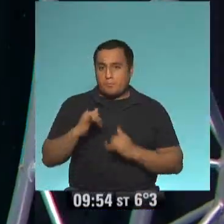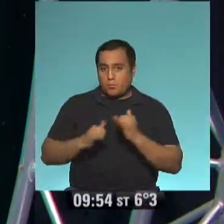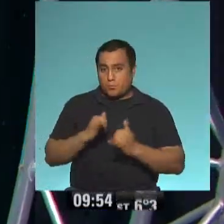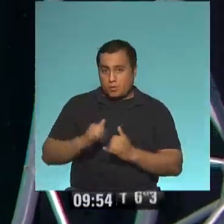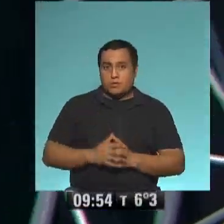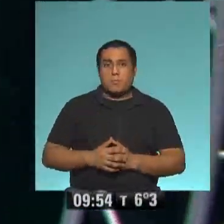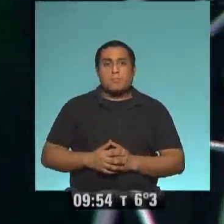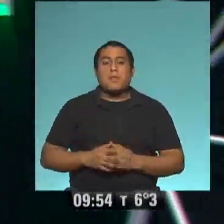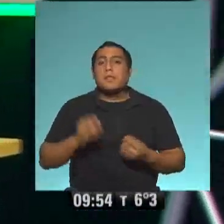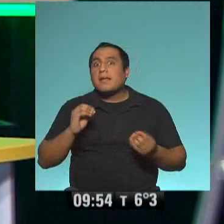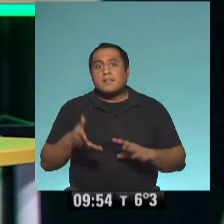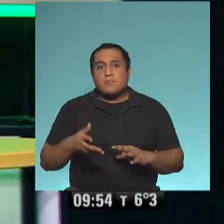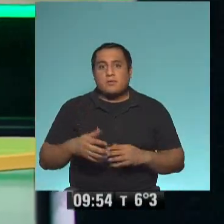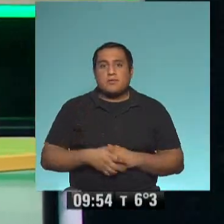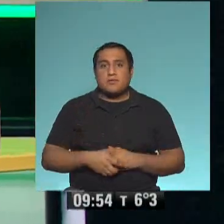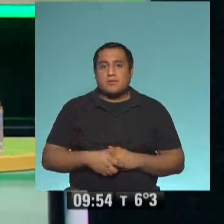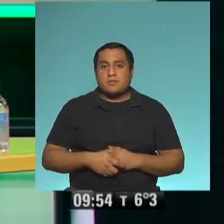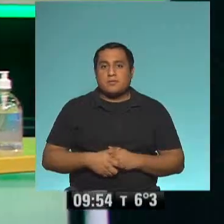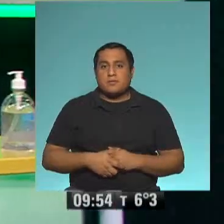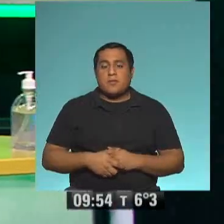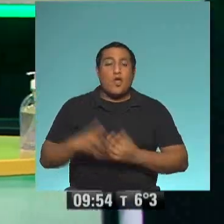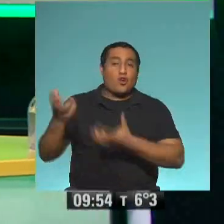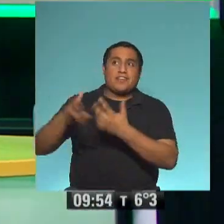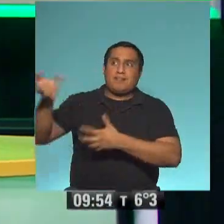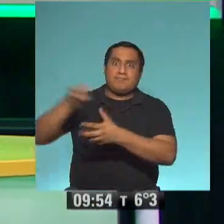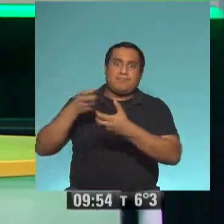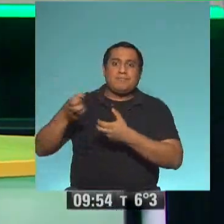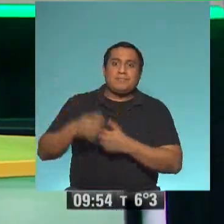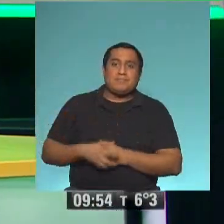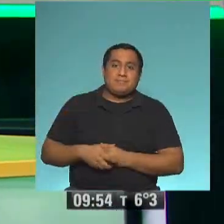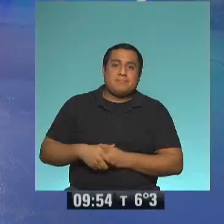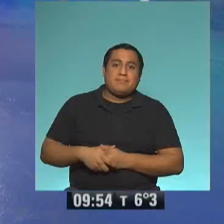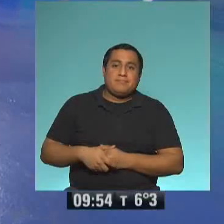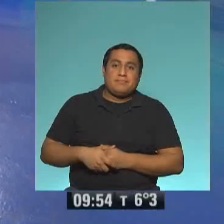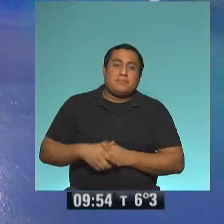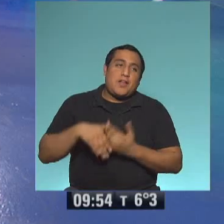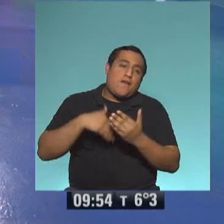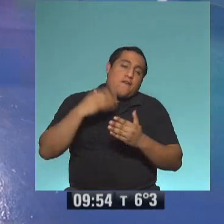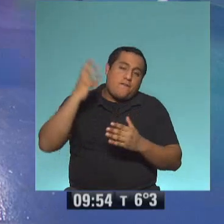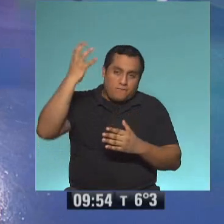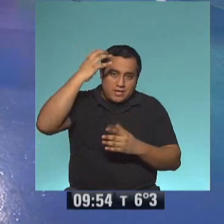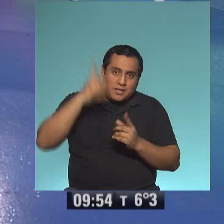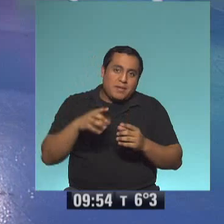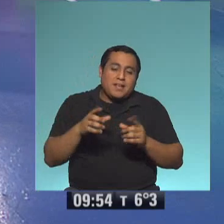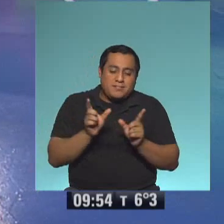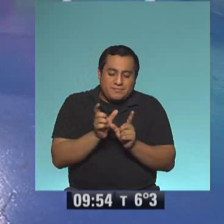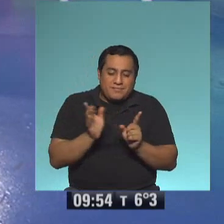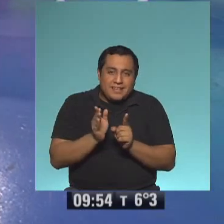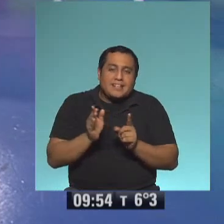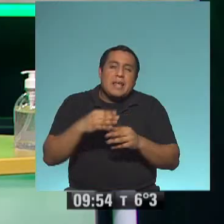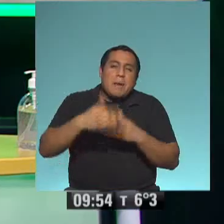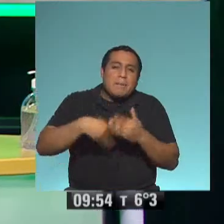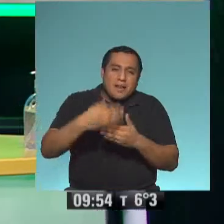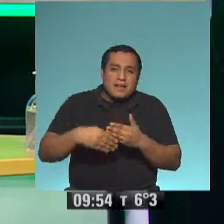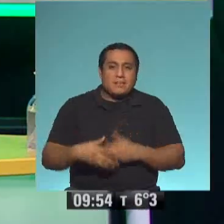hoy. Sí. ¿Qué vamos a hacer? Miren, miren. ¿Venís de la cocina? Hoy. Sí, no, me traje este. Este es de la cocina, por ejemplo. También hay de estos en el baño, ¿vieron? También. Sí, rollitos de cocina, rollitos